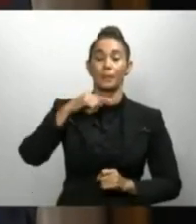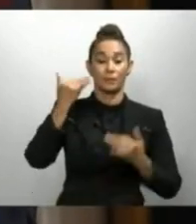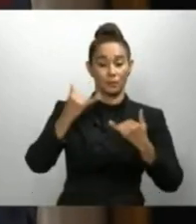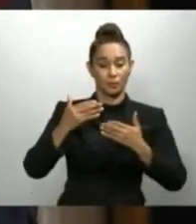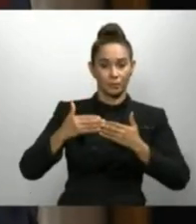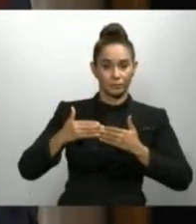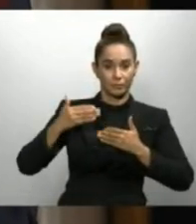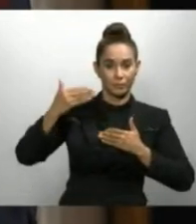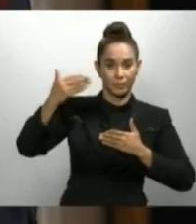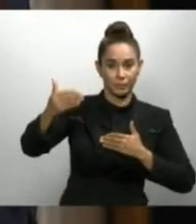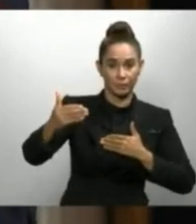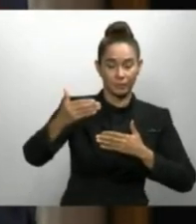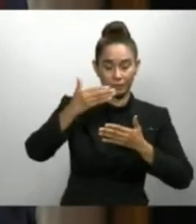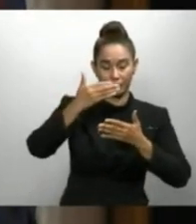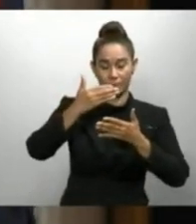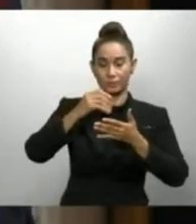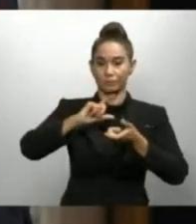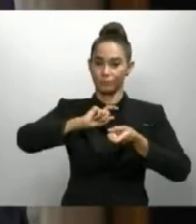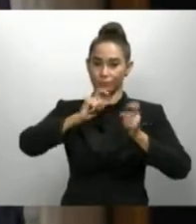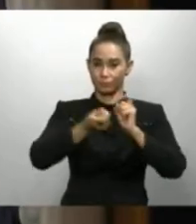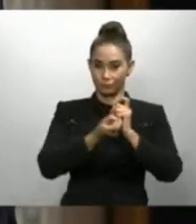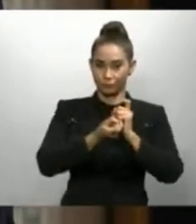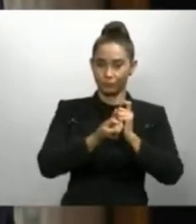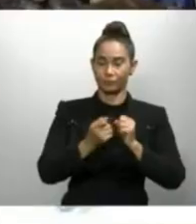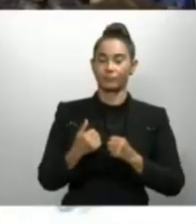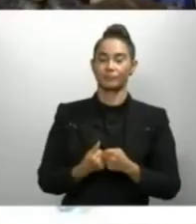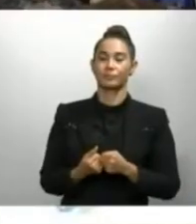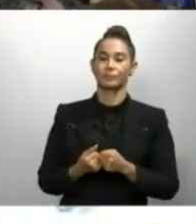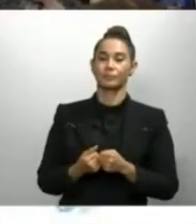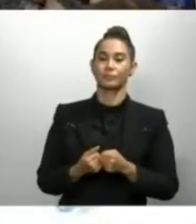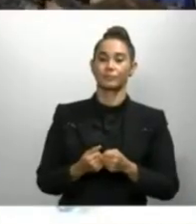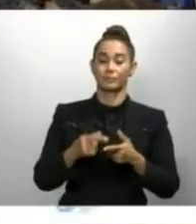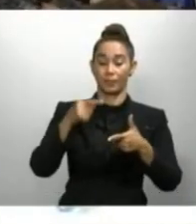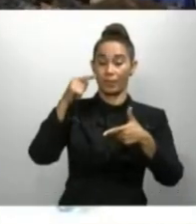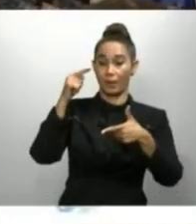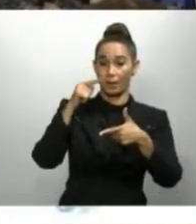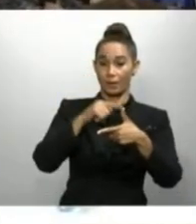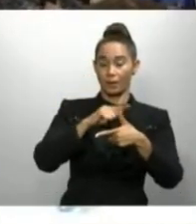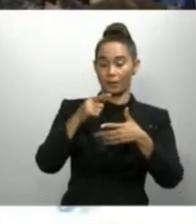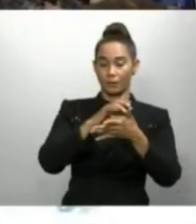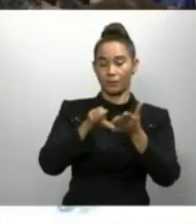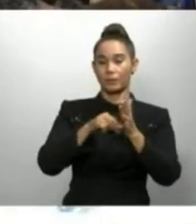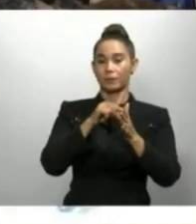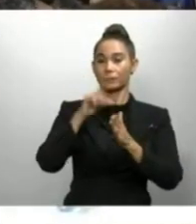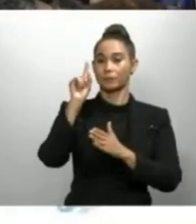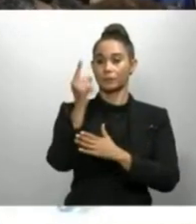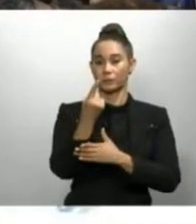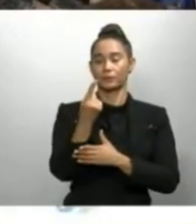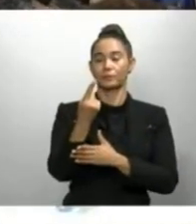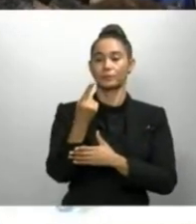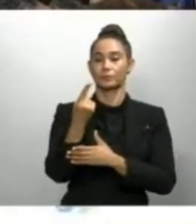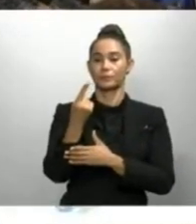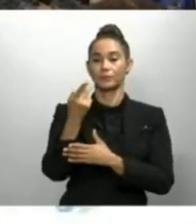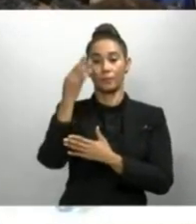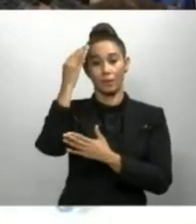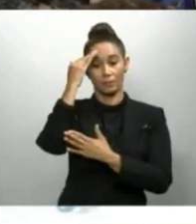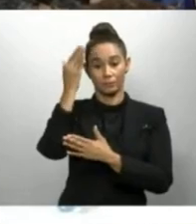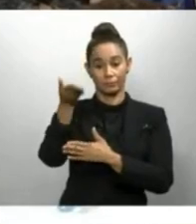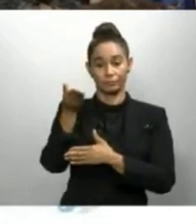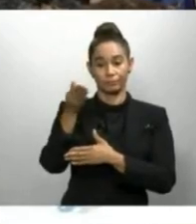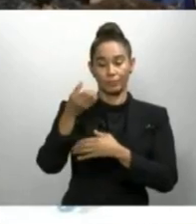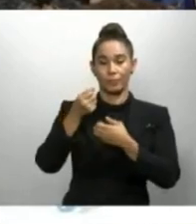adelante se lea de la siguiente manera. Precursores. Artículo 1. Se consideran